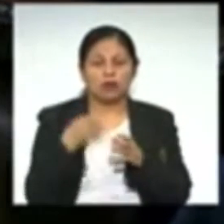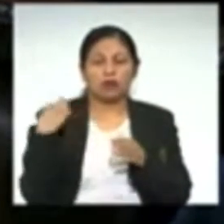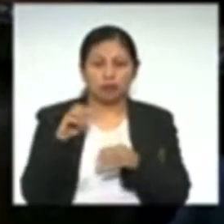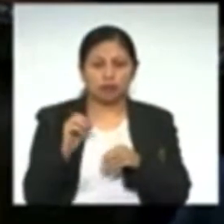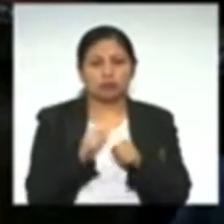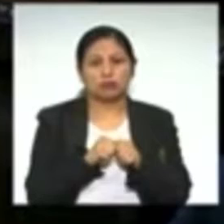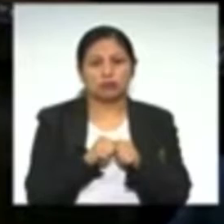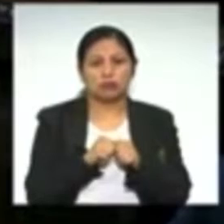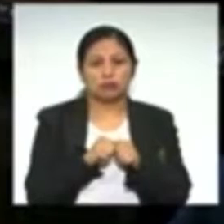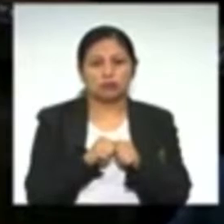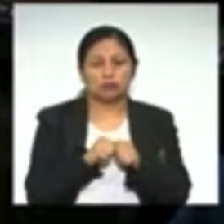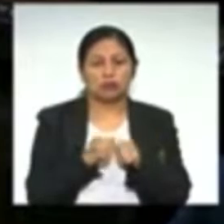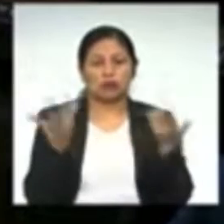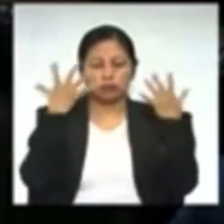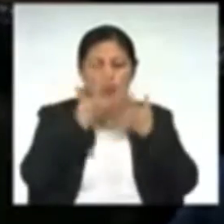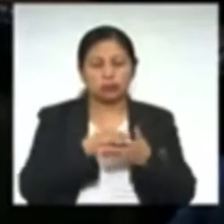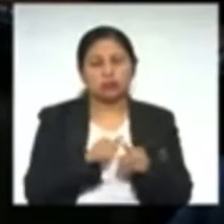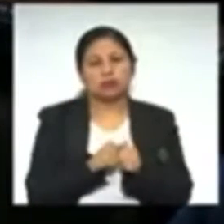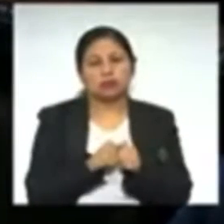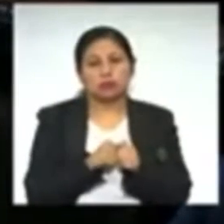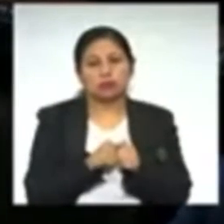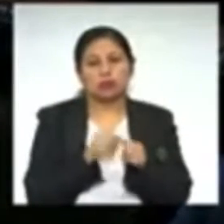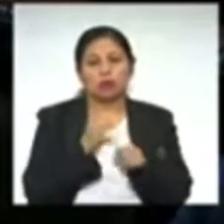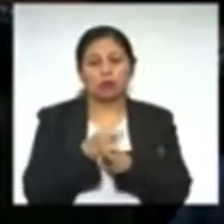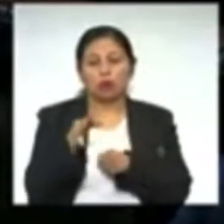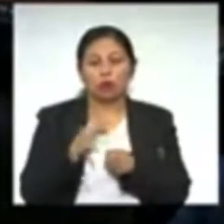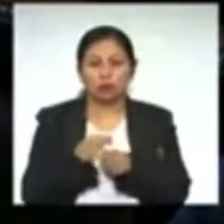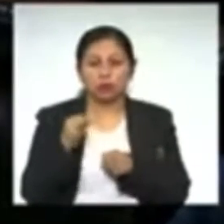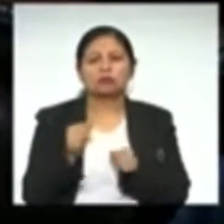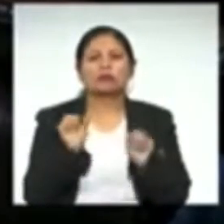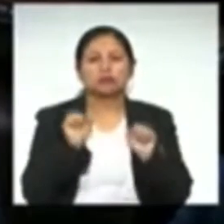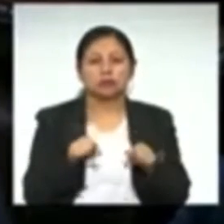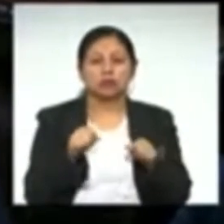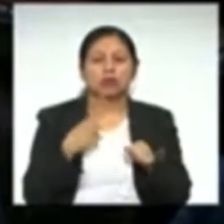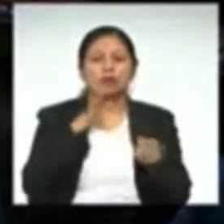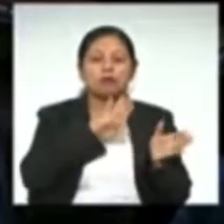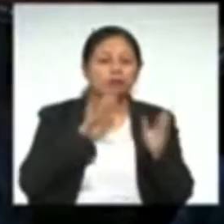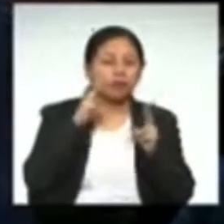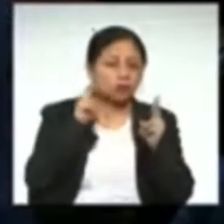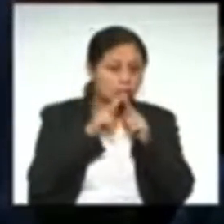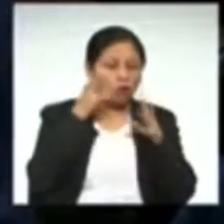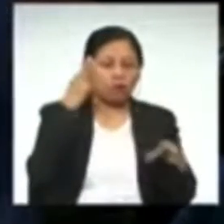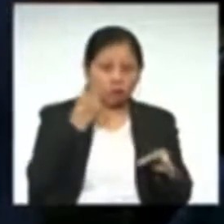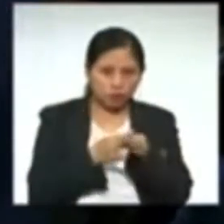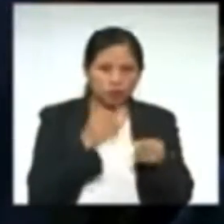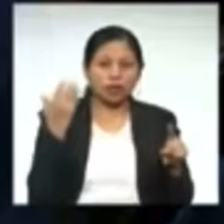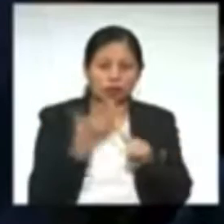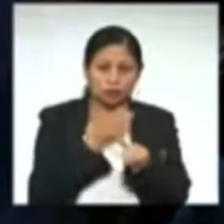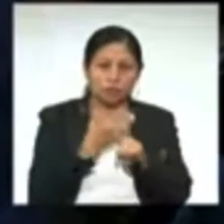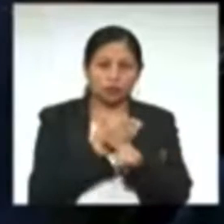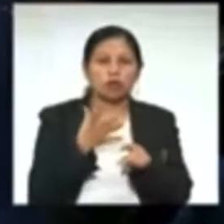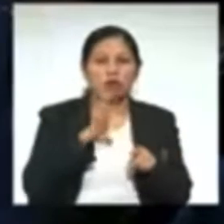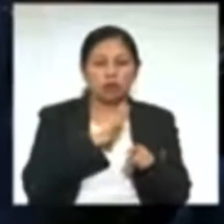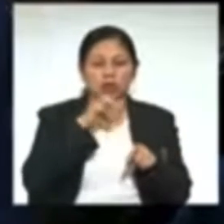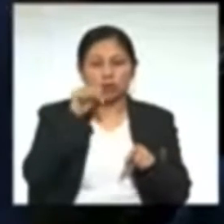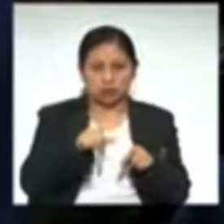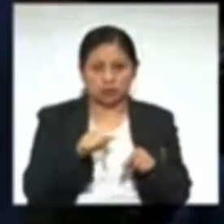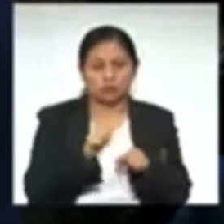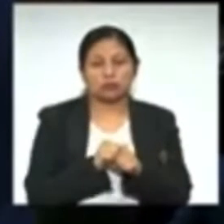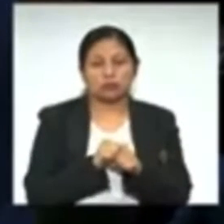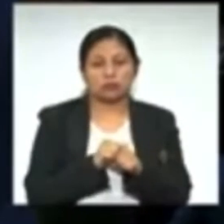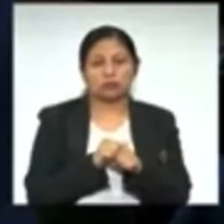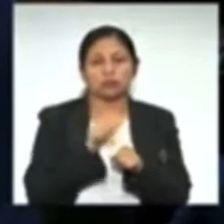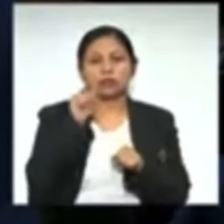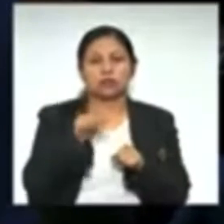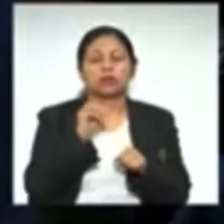para engañar a la población, para distraerla del verdadero problema que nos tiene hoy aquí,